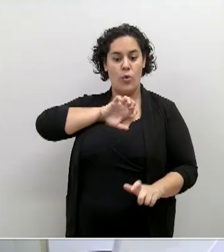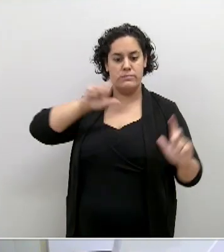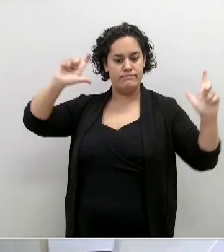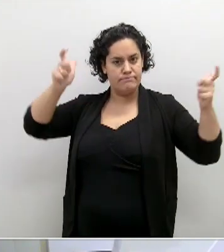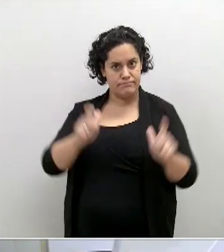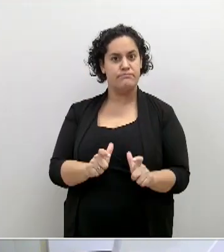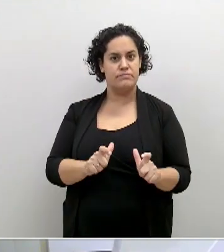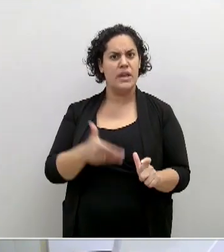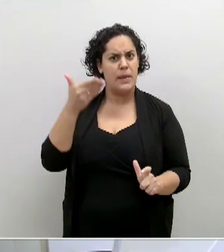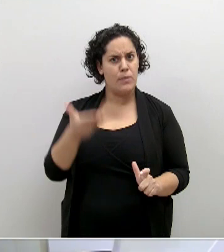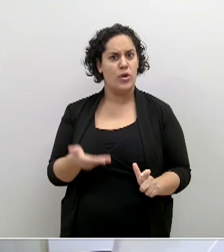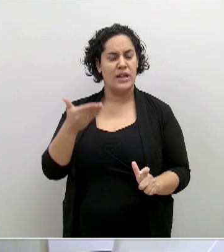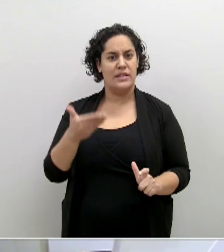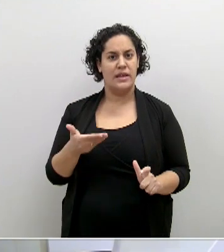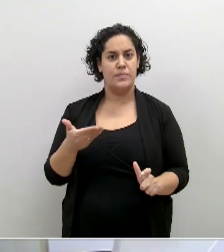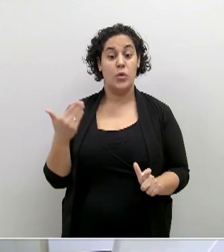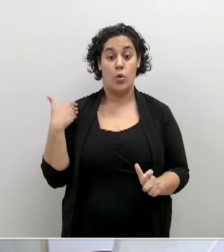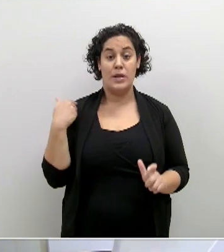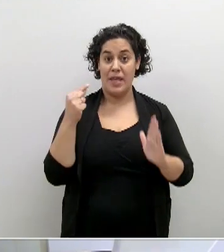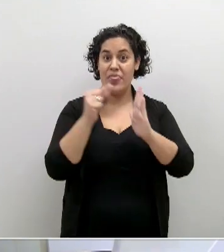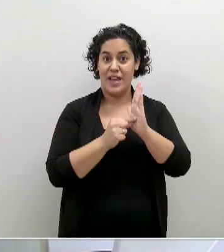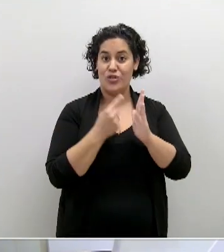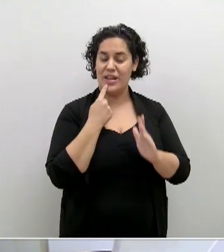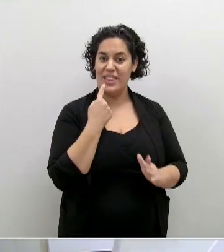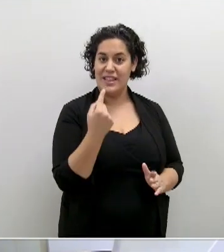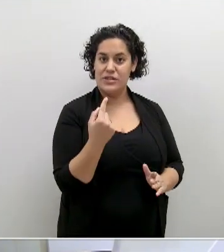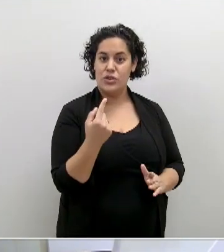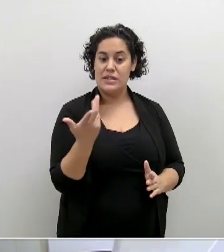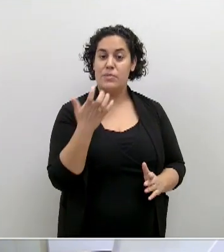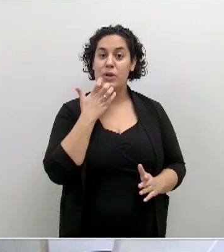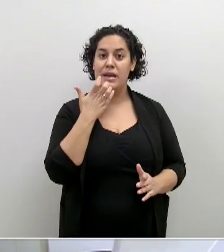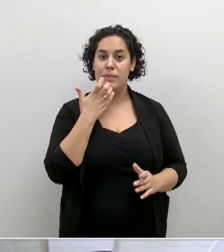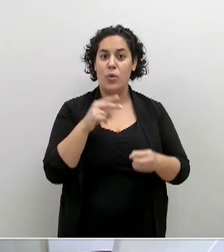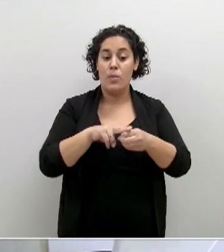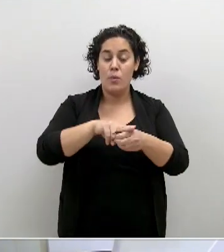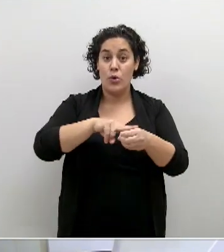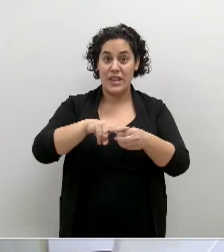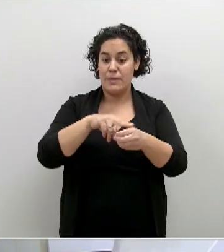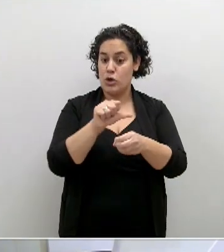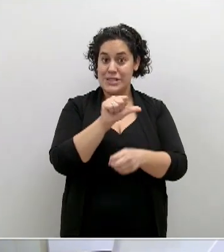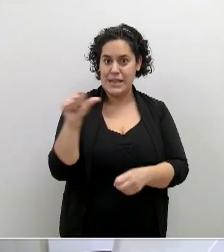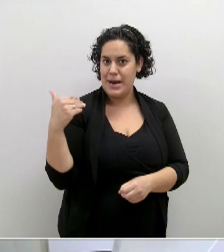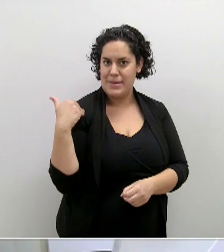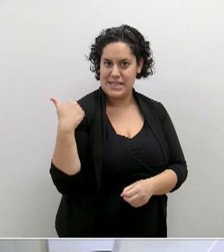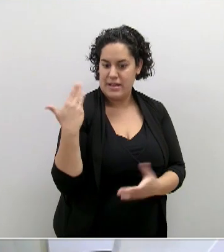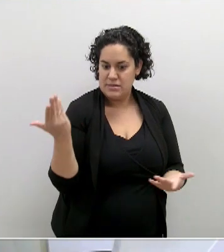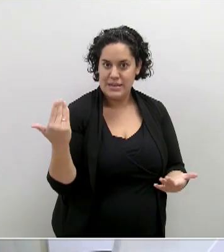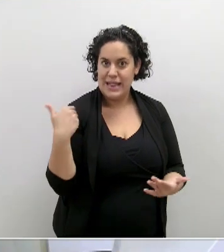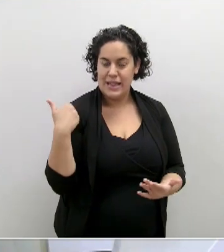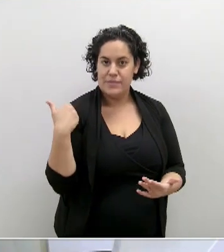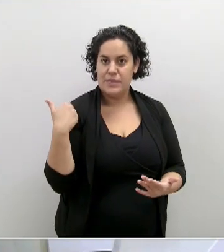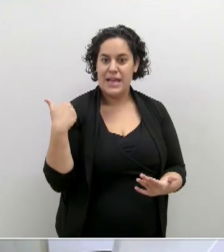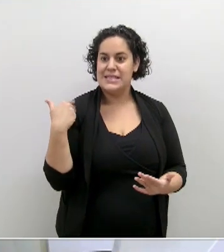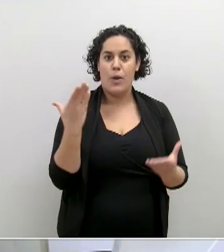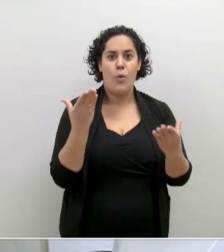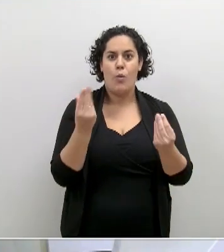La última es el dato que hemos compartido de cómo en los municipios que la semana pasada, o sea, es que no ha habido que